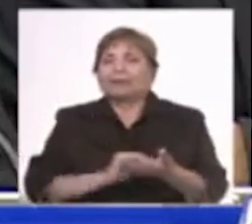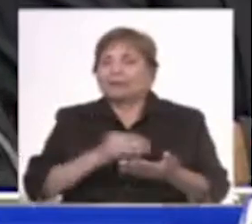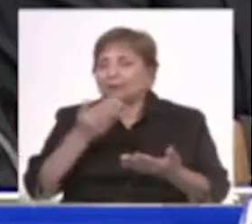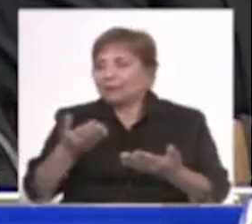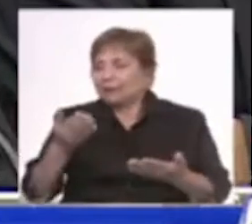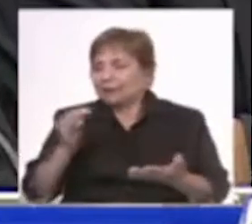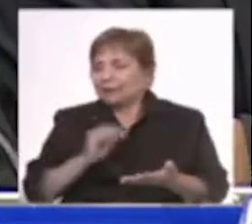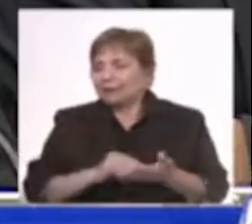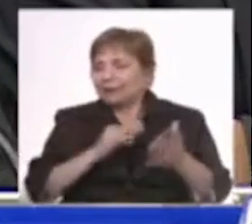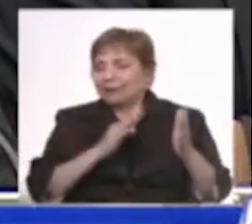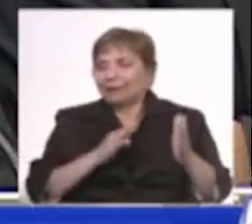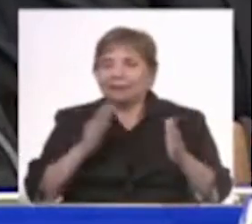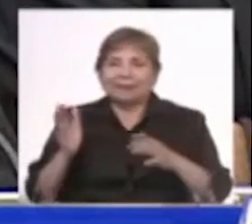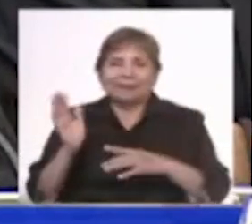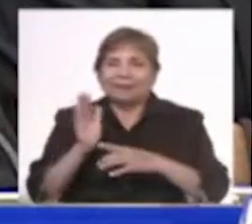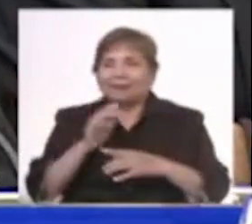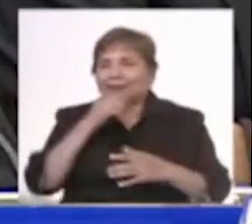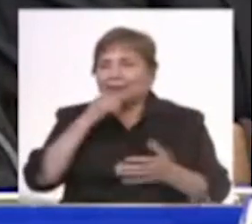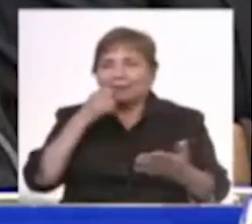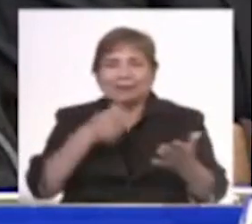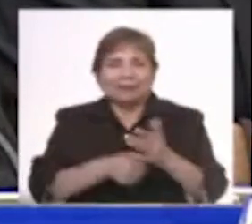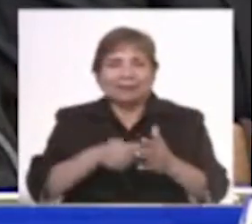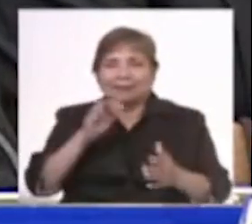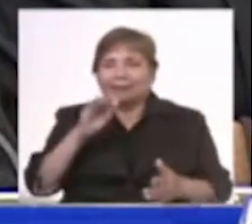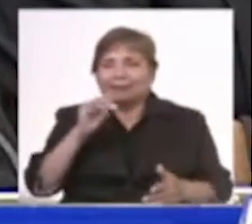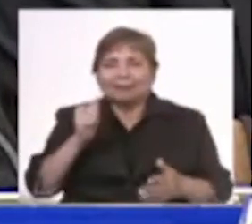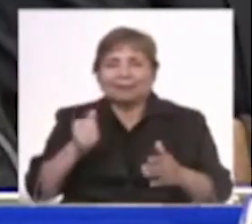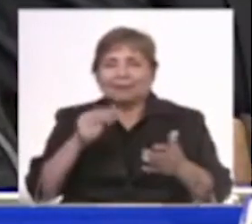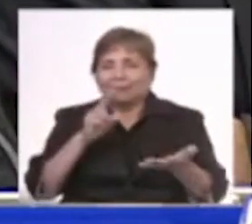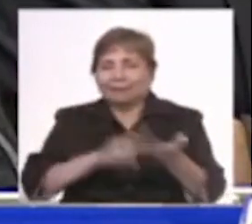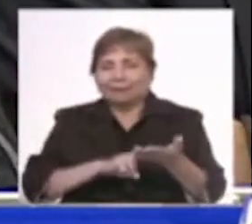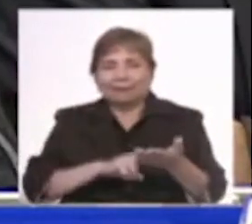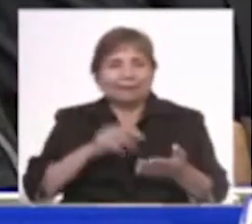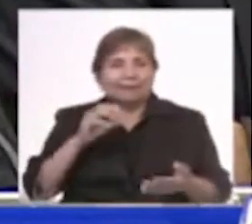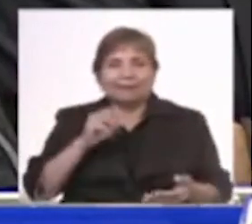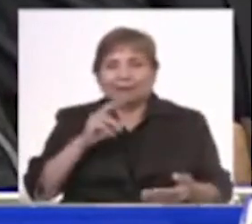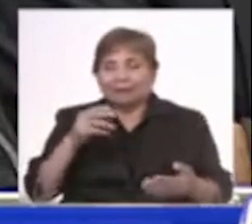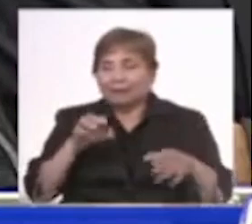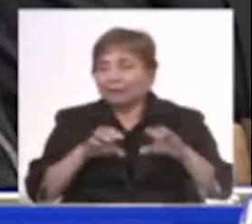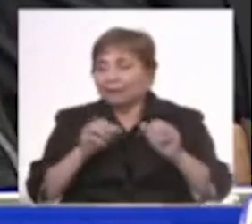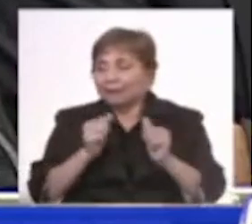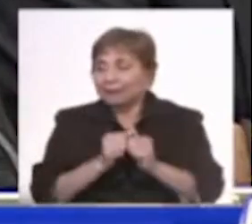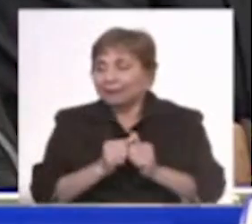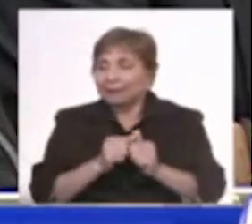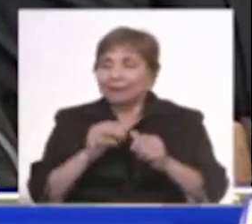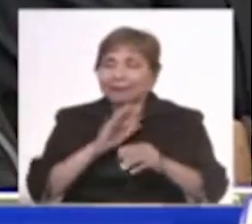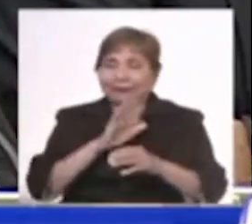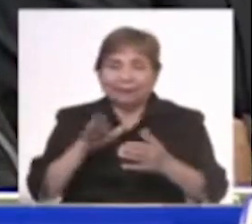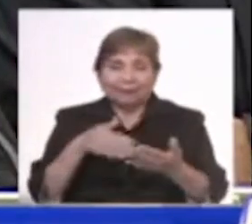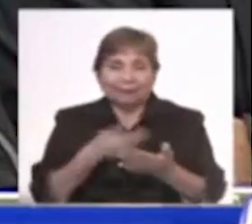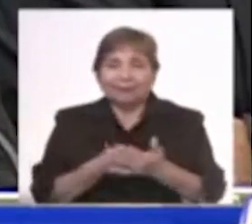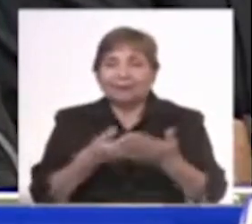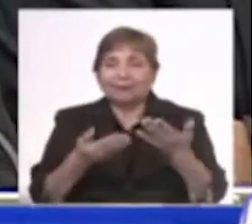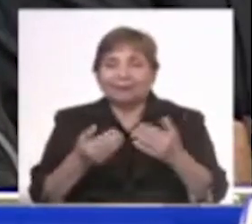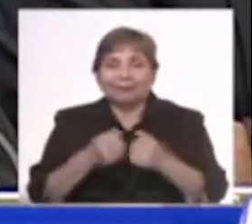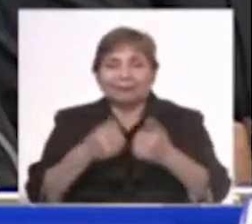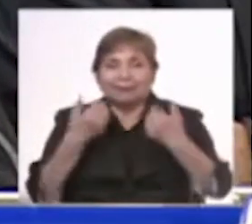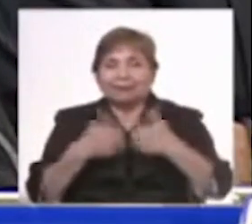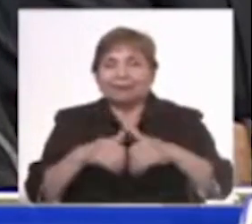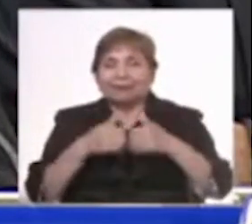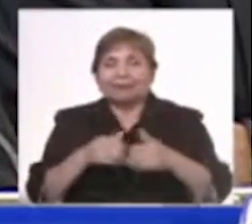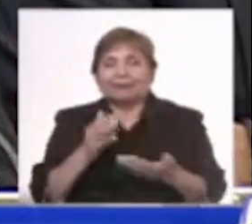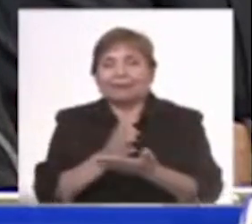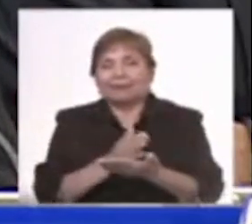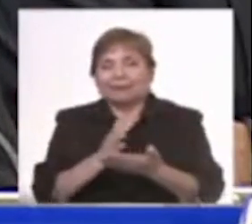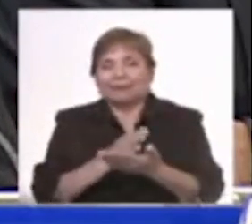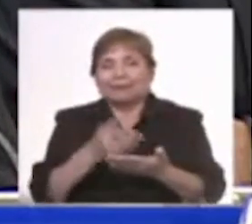ustedes saben que en proceso se presentan cartas fianzas, se presentan garantías, tal como este proveedor ha hecho también. Generalmente, las empresas que